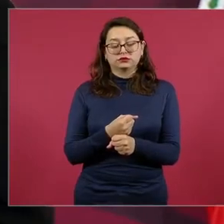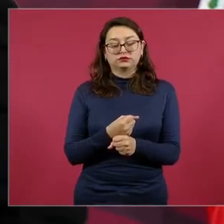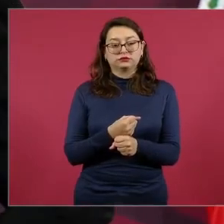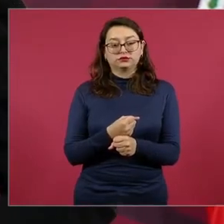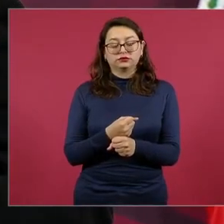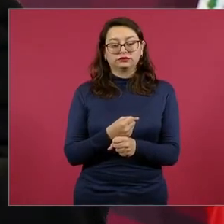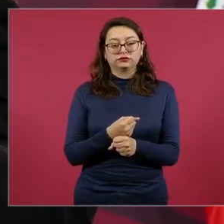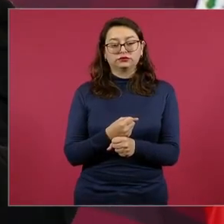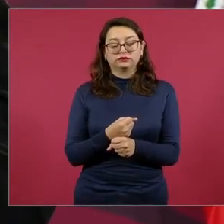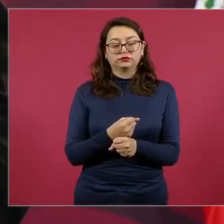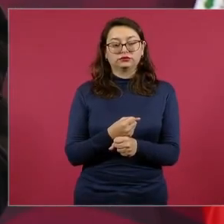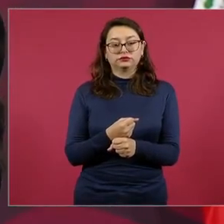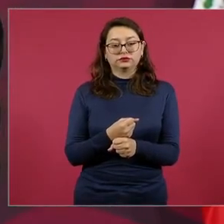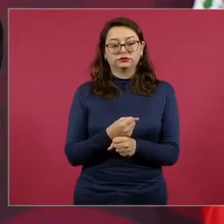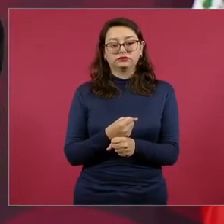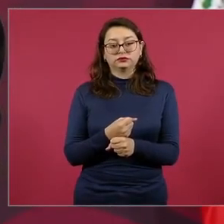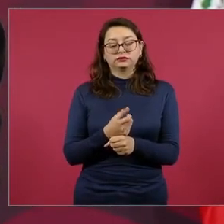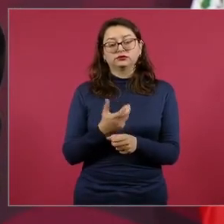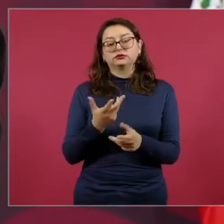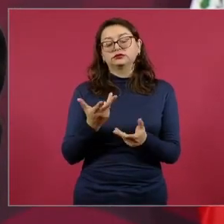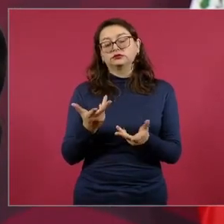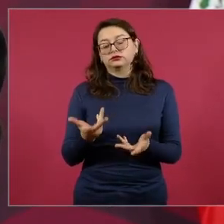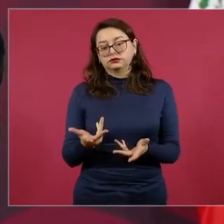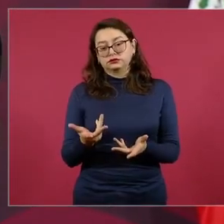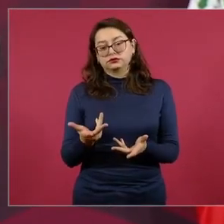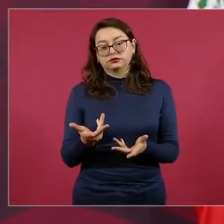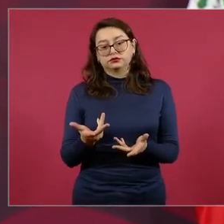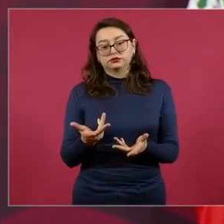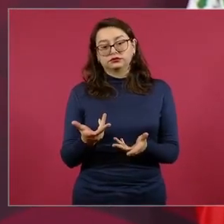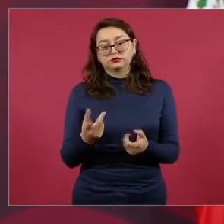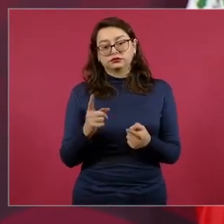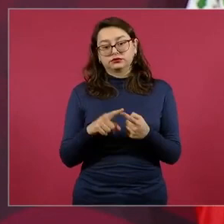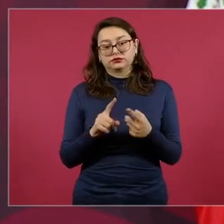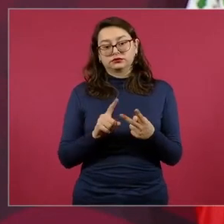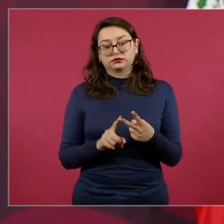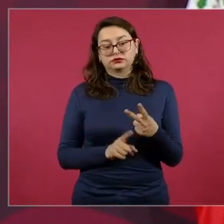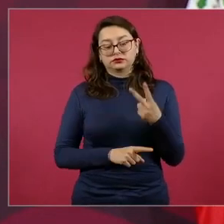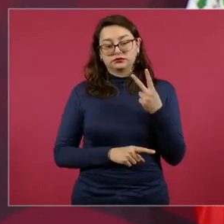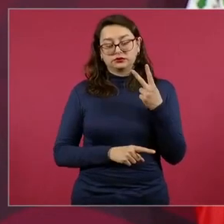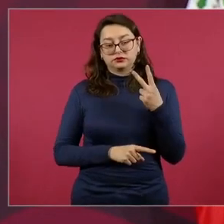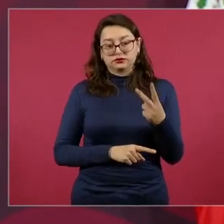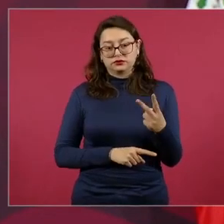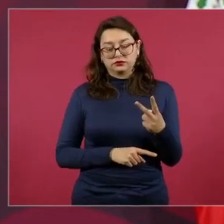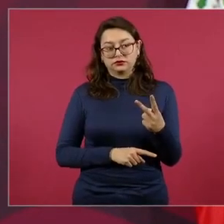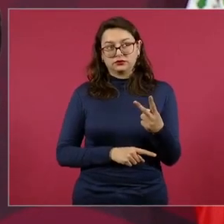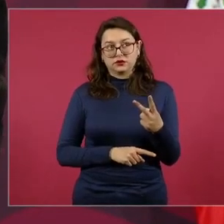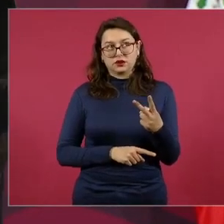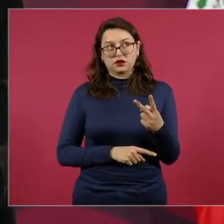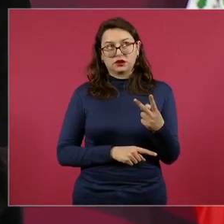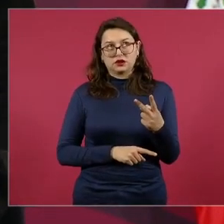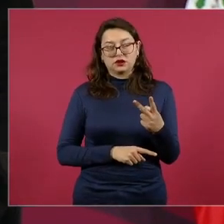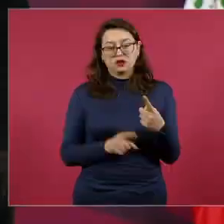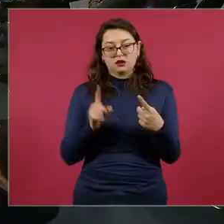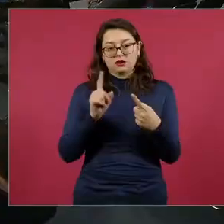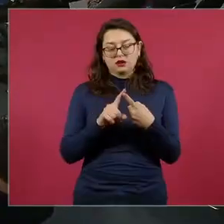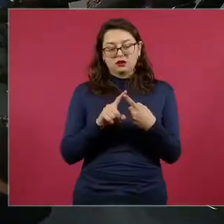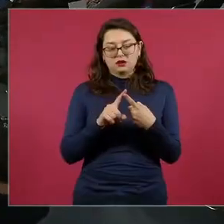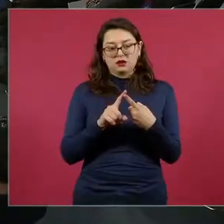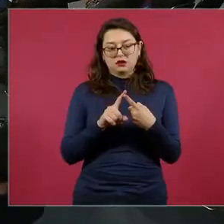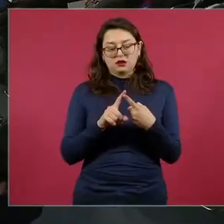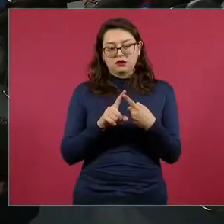Ya el año próximo tenemos dos bimestres, no, un bimestre